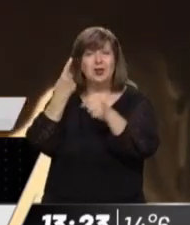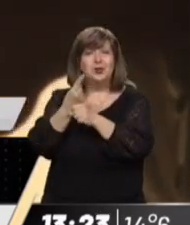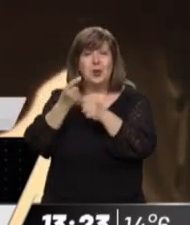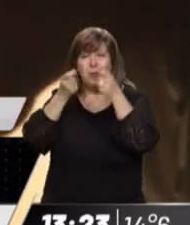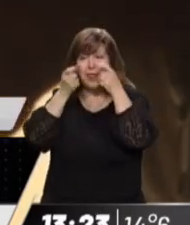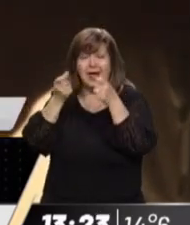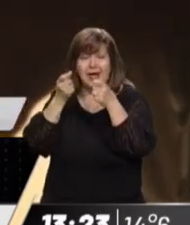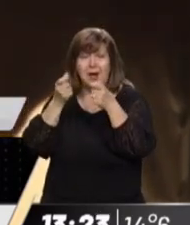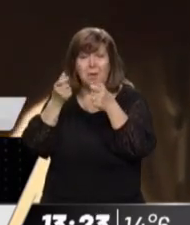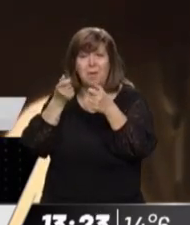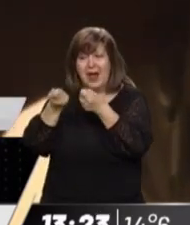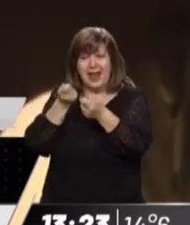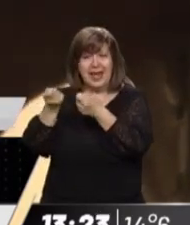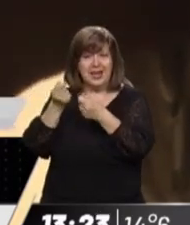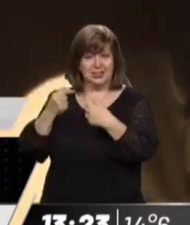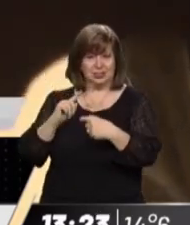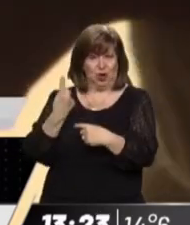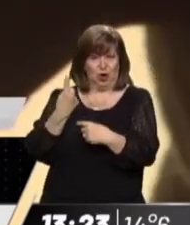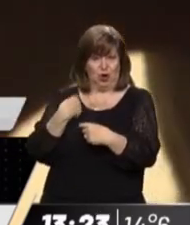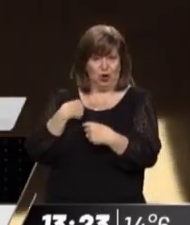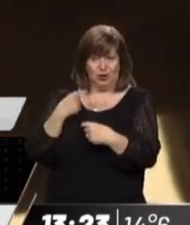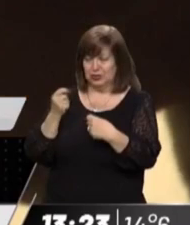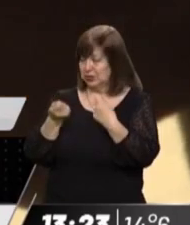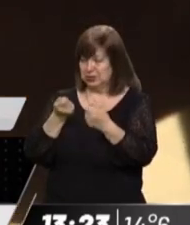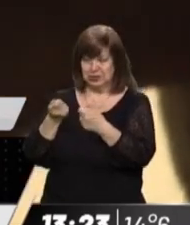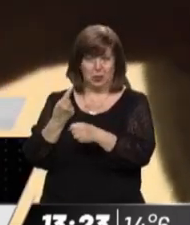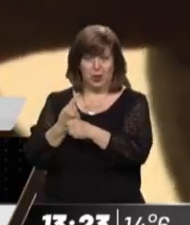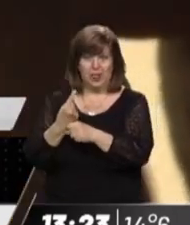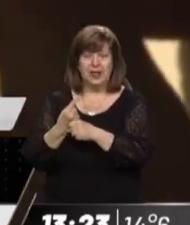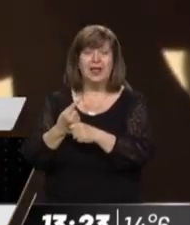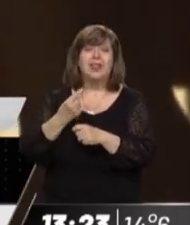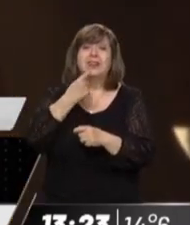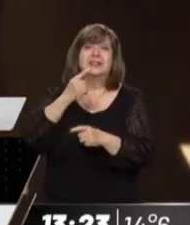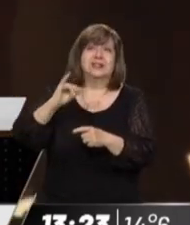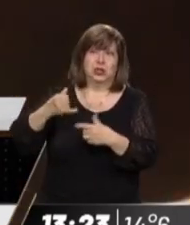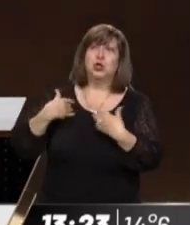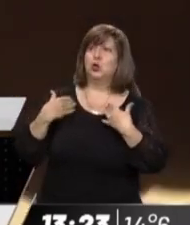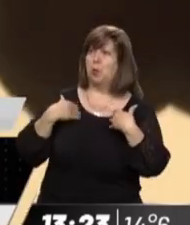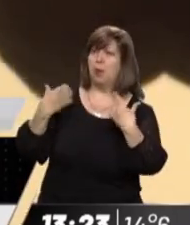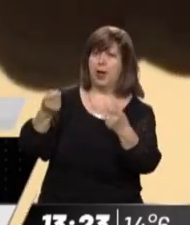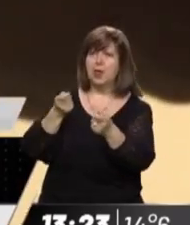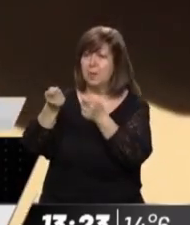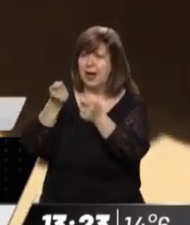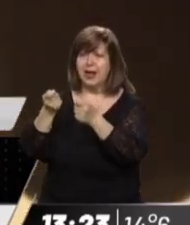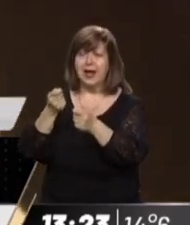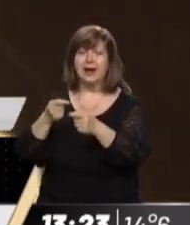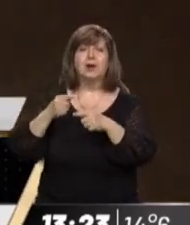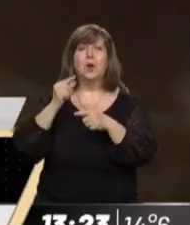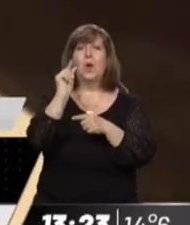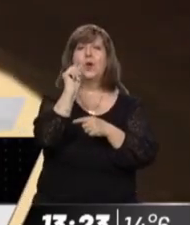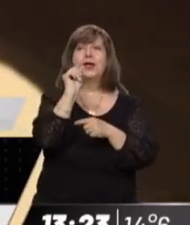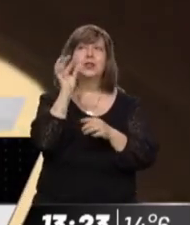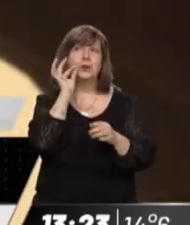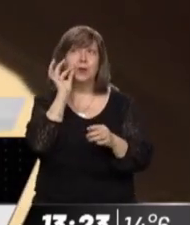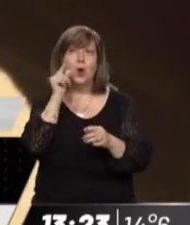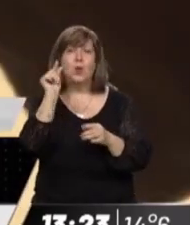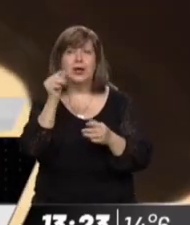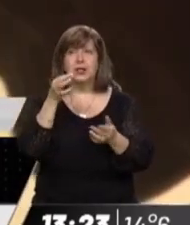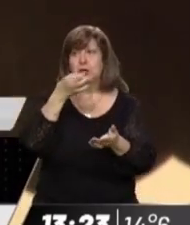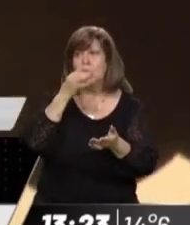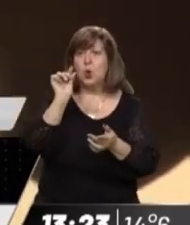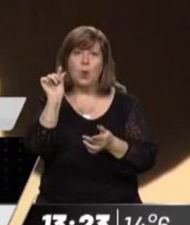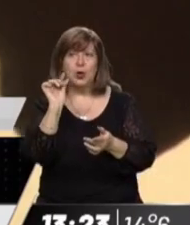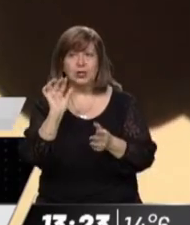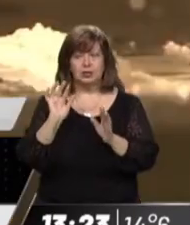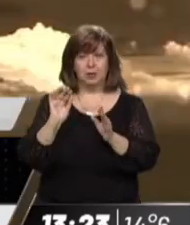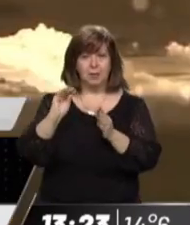del consumo y de relativizar las cosas también lo tenemos que poner de manifiesto y tal vez en algún momento investigarlo. Estamos hablando acá de las drogas